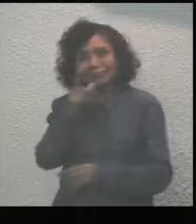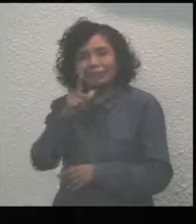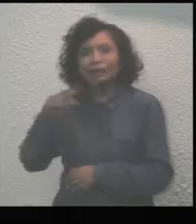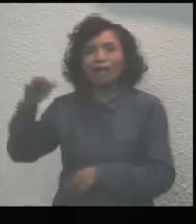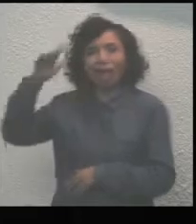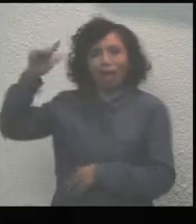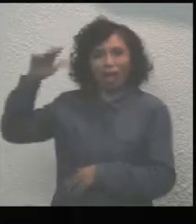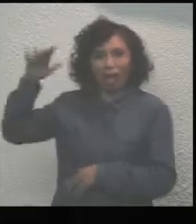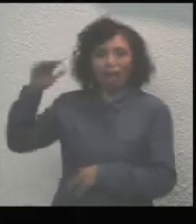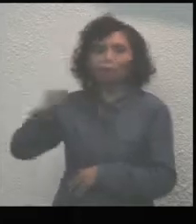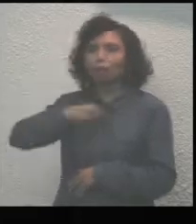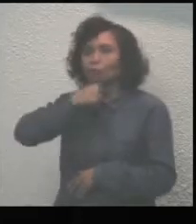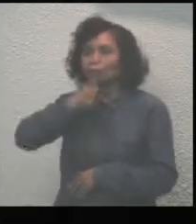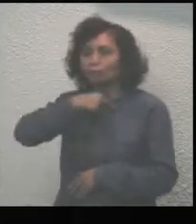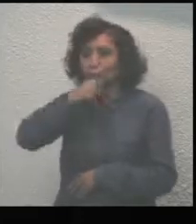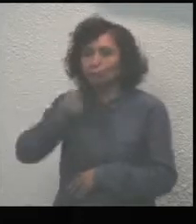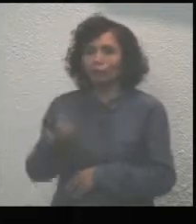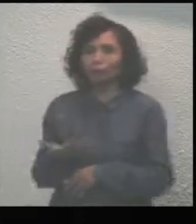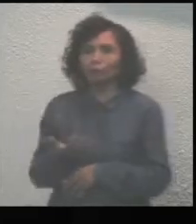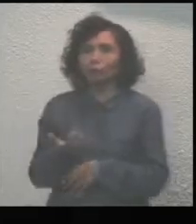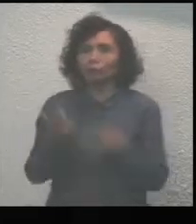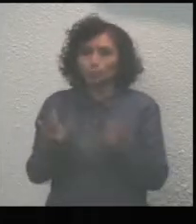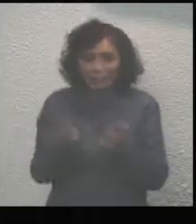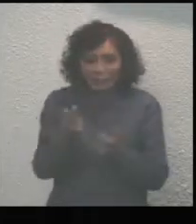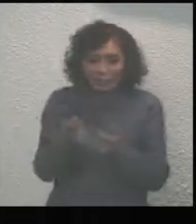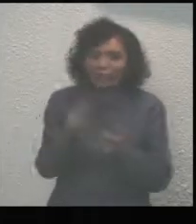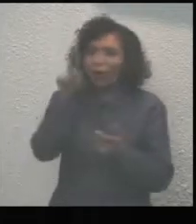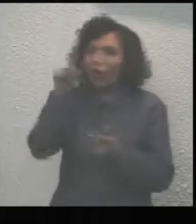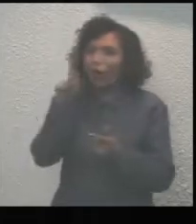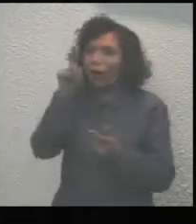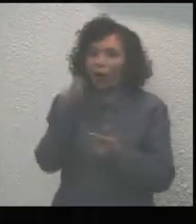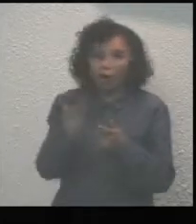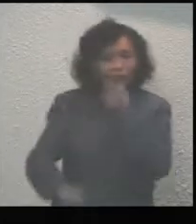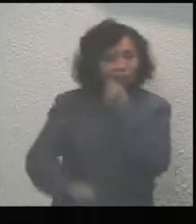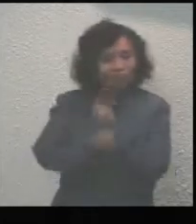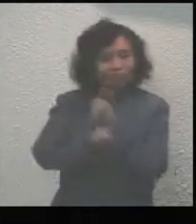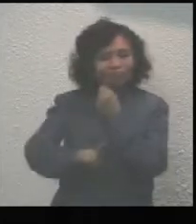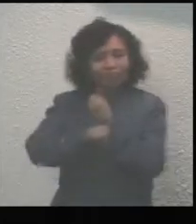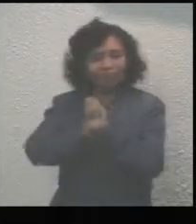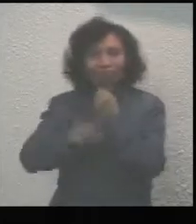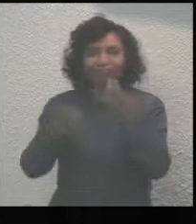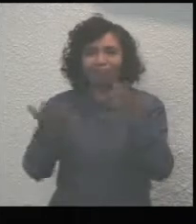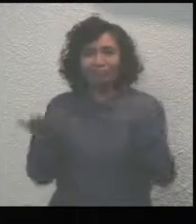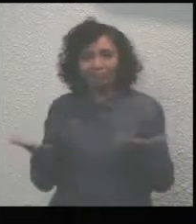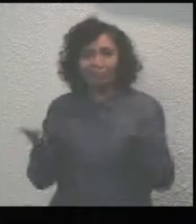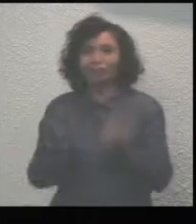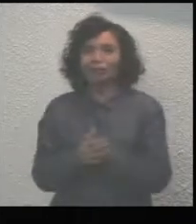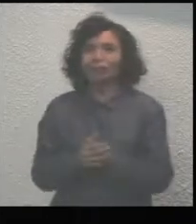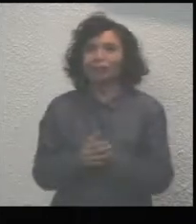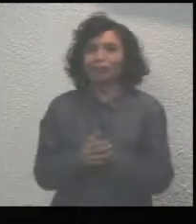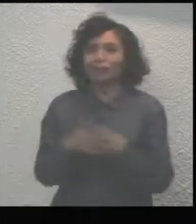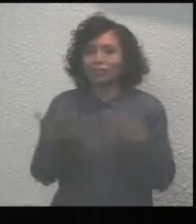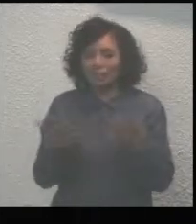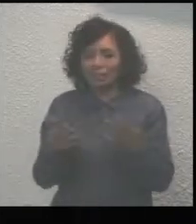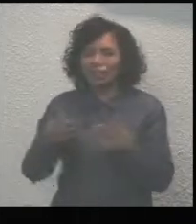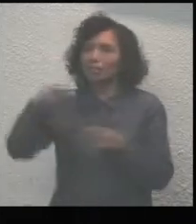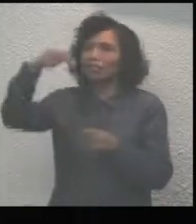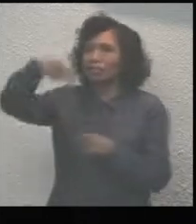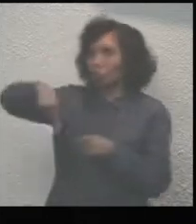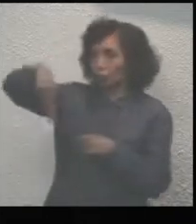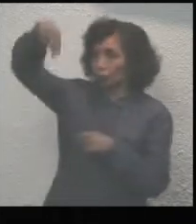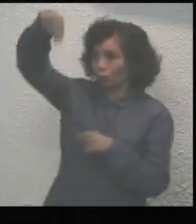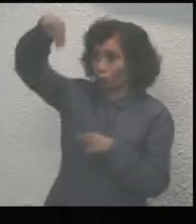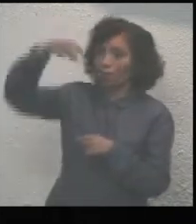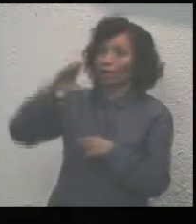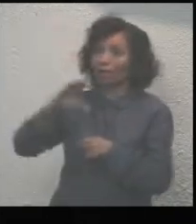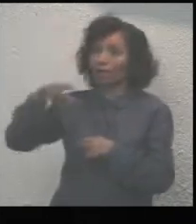se ha resuelto la problemática del abasto correcto de agua potable, especialmente en zonas urbanas del norte del estado